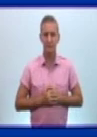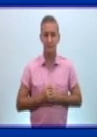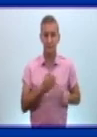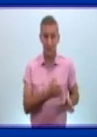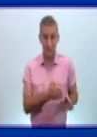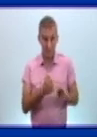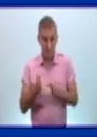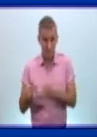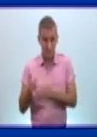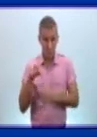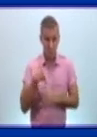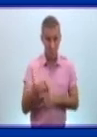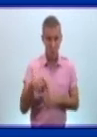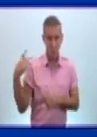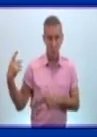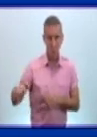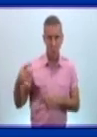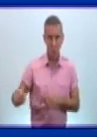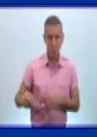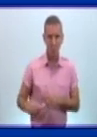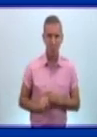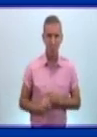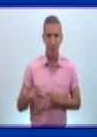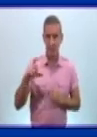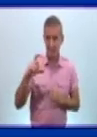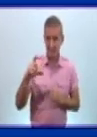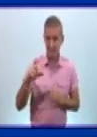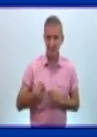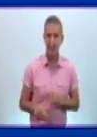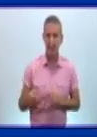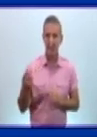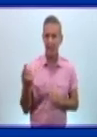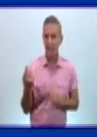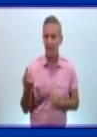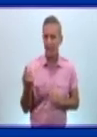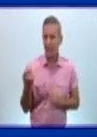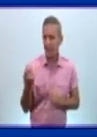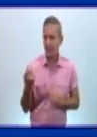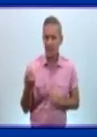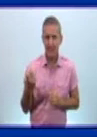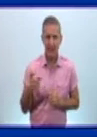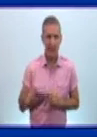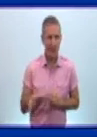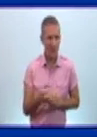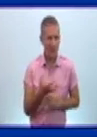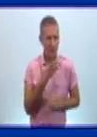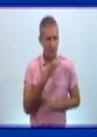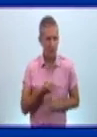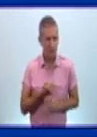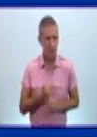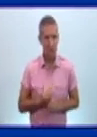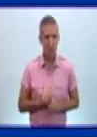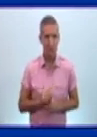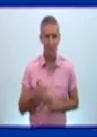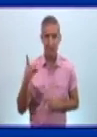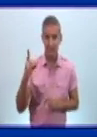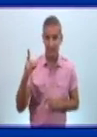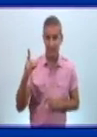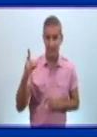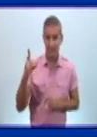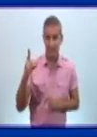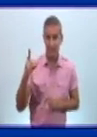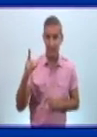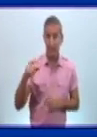Pasemos al último inciso, refresco. Eso que a todos les gusta, ¿verdad? Disolución acuosa